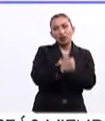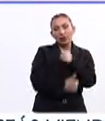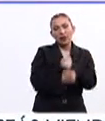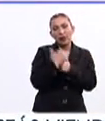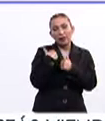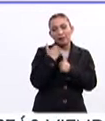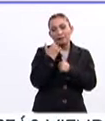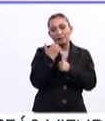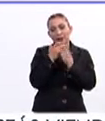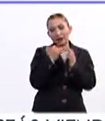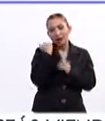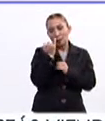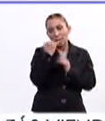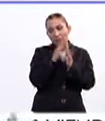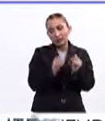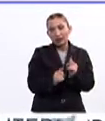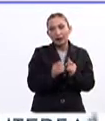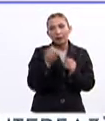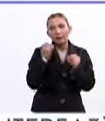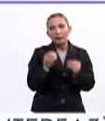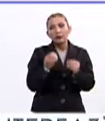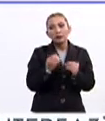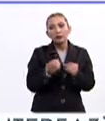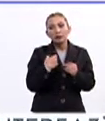yo creo que para muchos